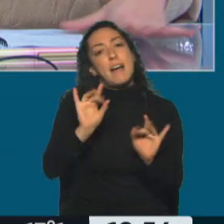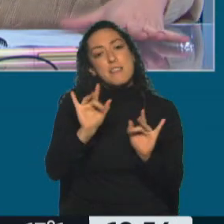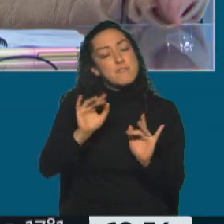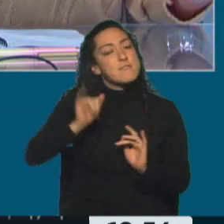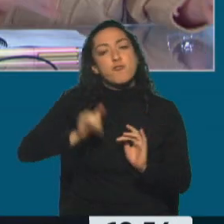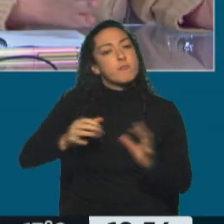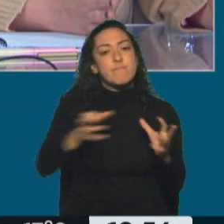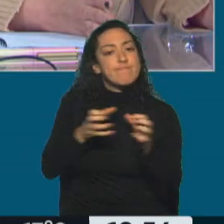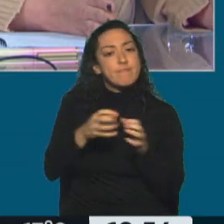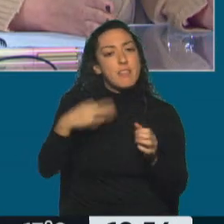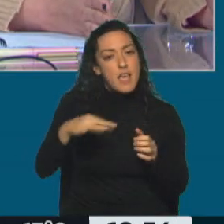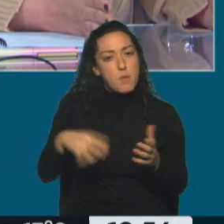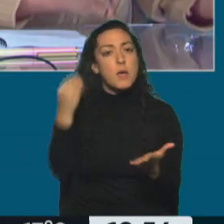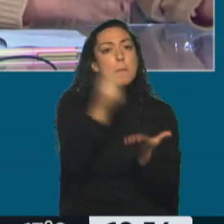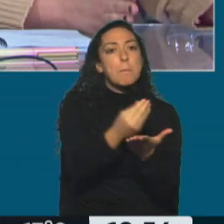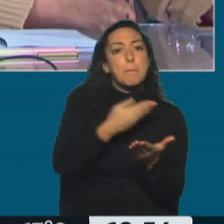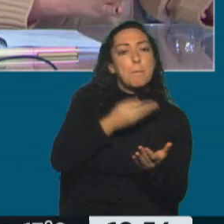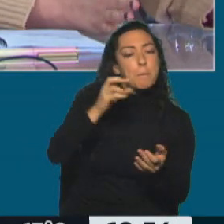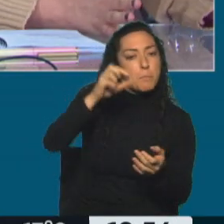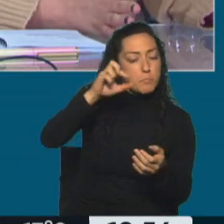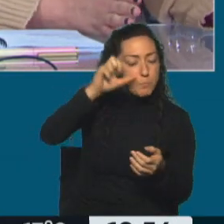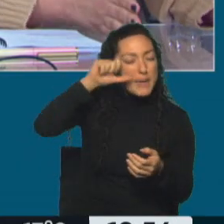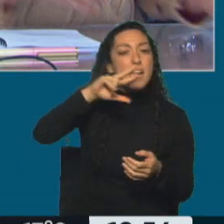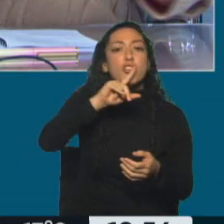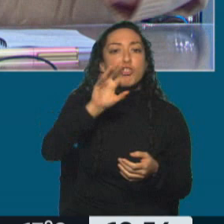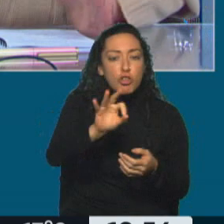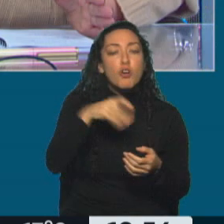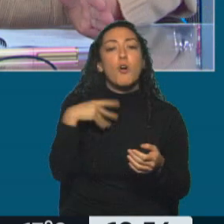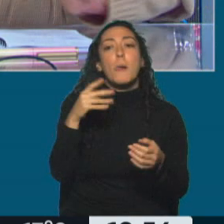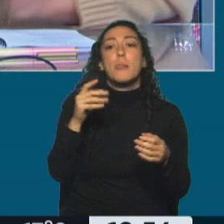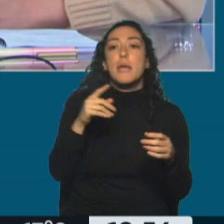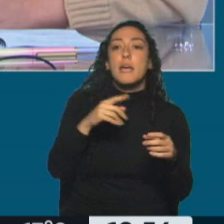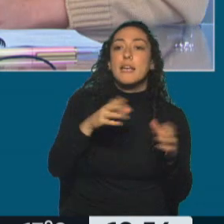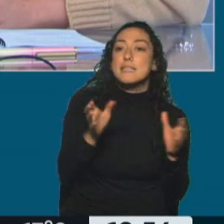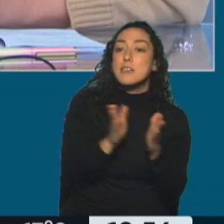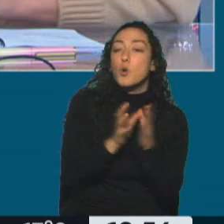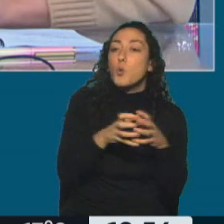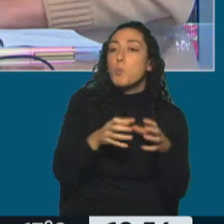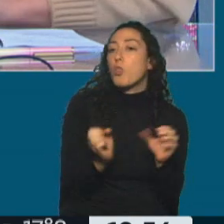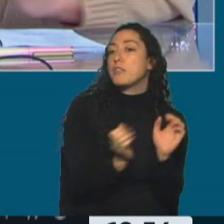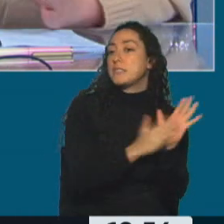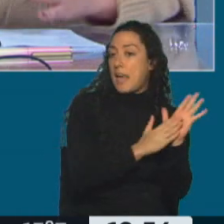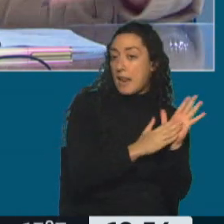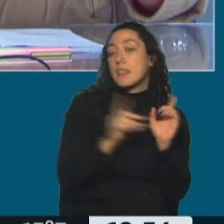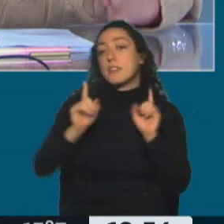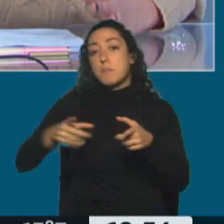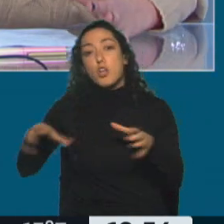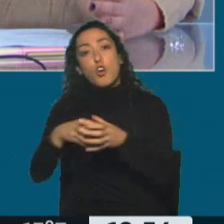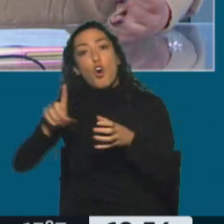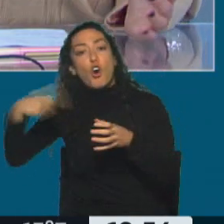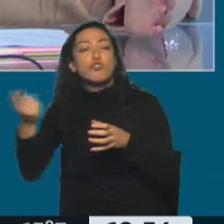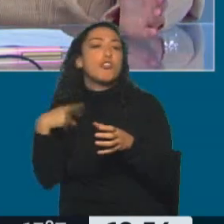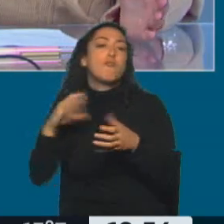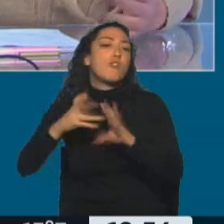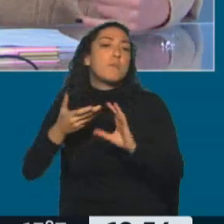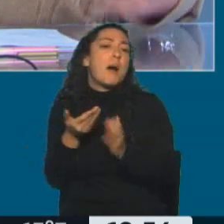el candidato, recordamos, está Gustavo Petro, el candidato de izquierda de Pacto Histórico, y por otro lado Rodolfo Hernández, este candidato que se plantea como outsider. Uh-huh.